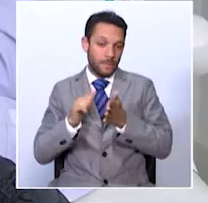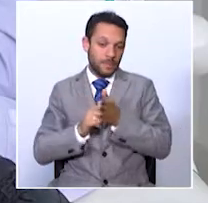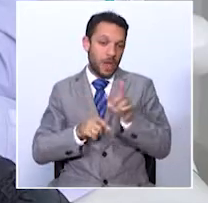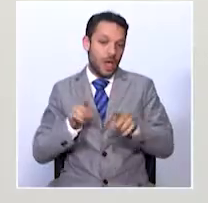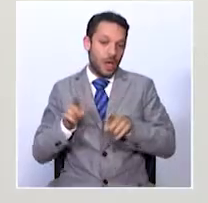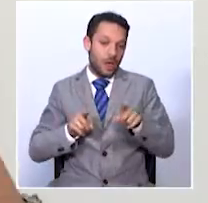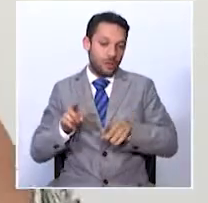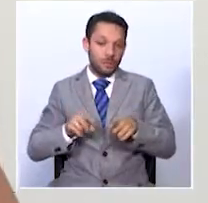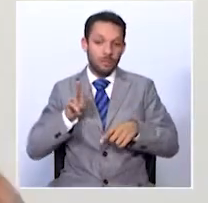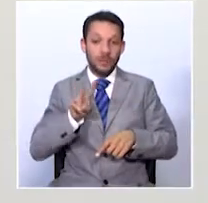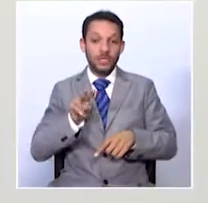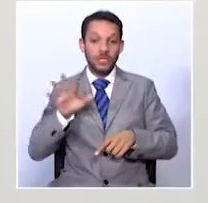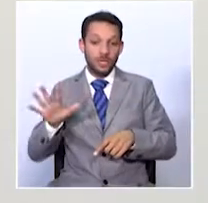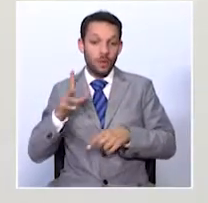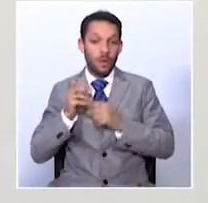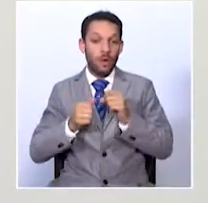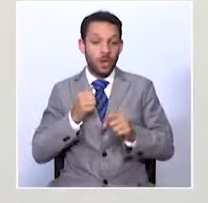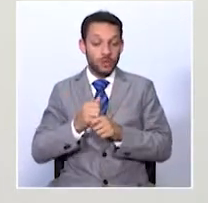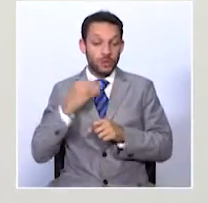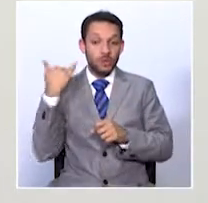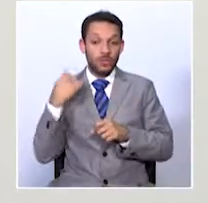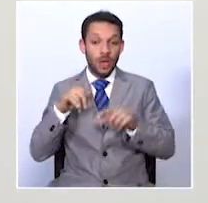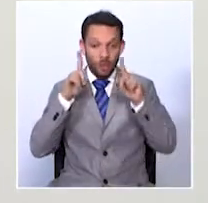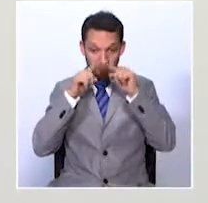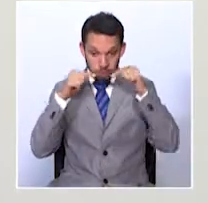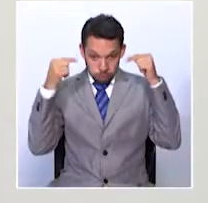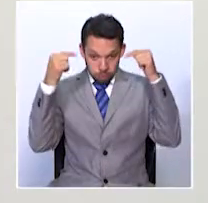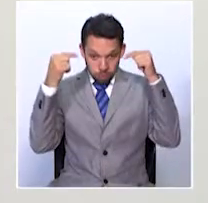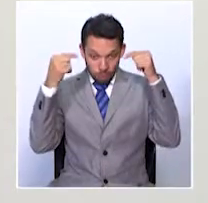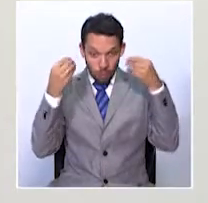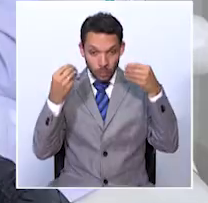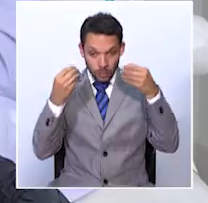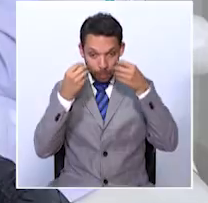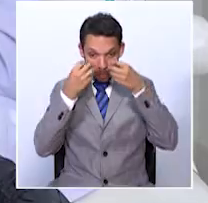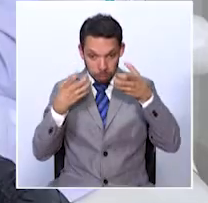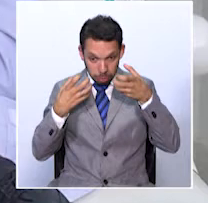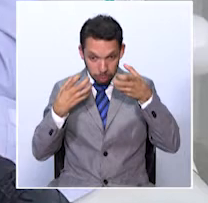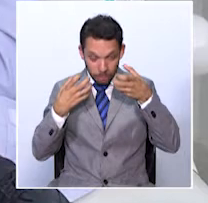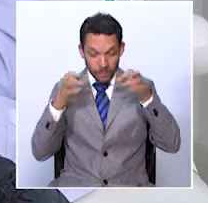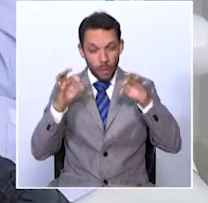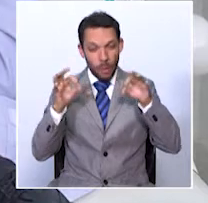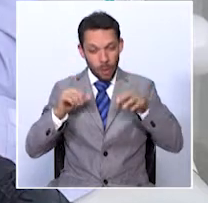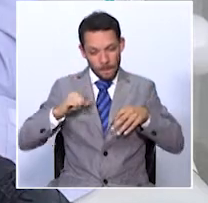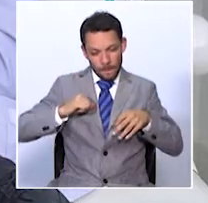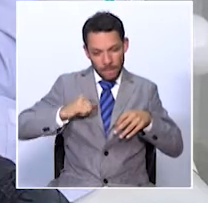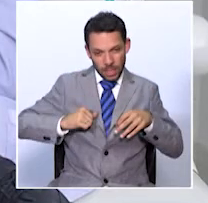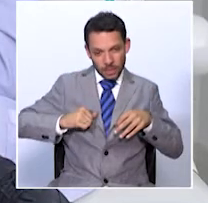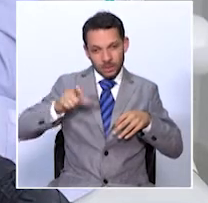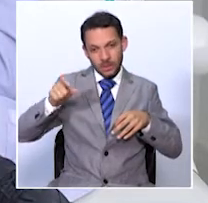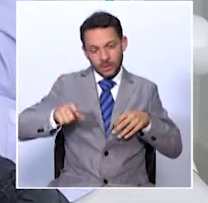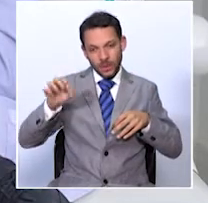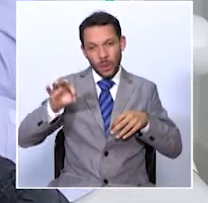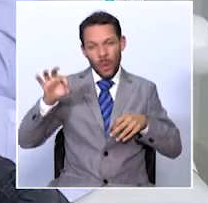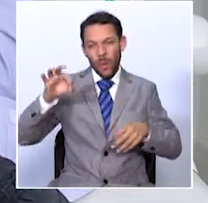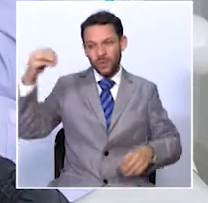de 25 años que ya tienen los párpados caídos. Segundo, por el